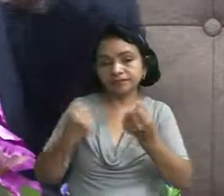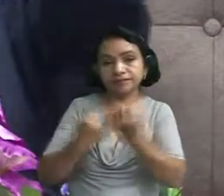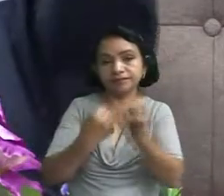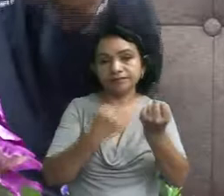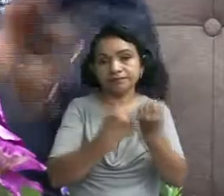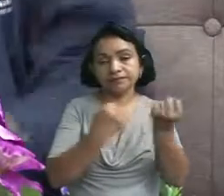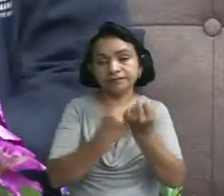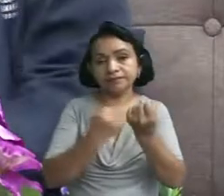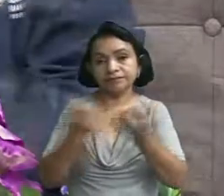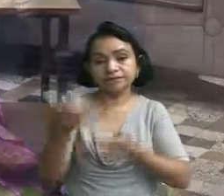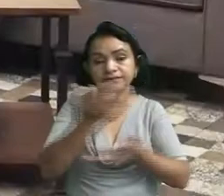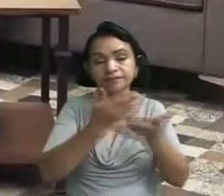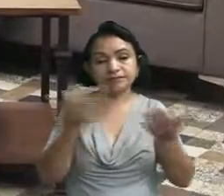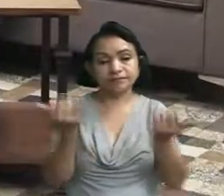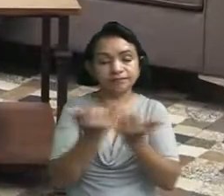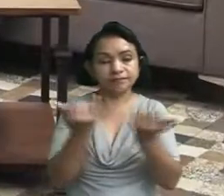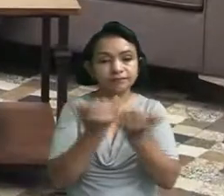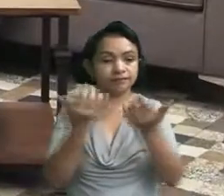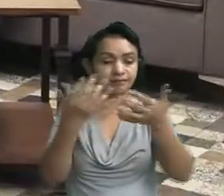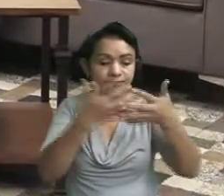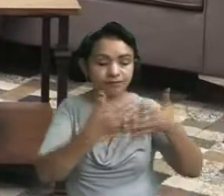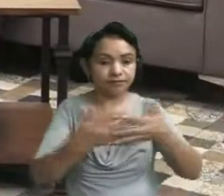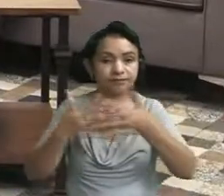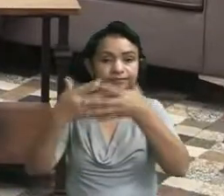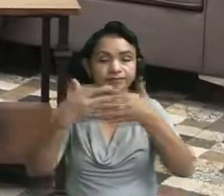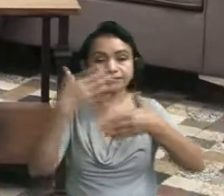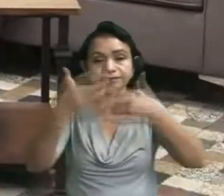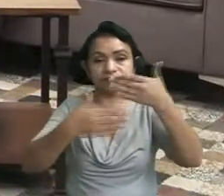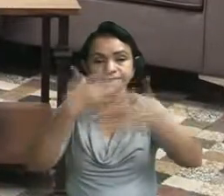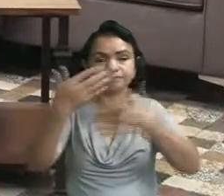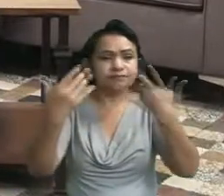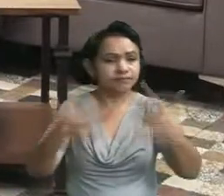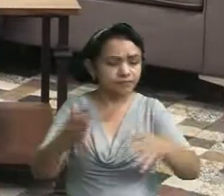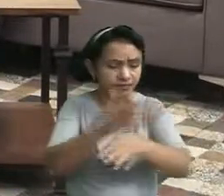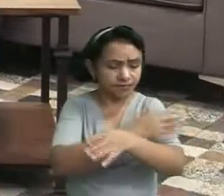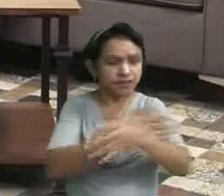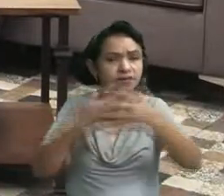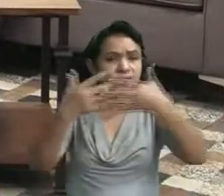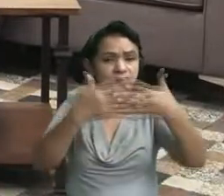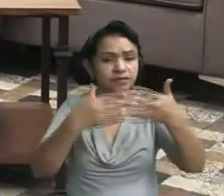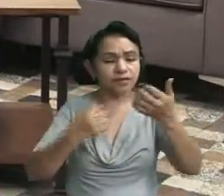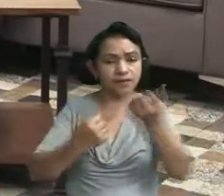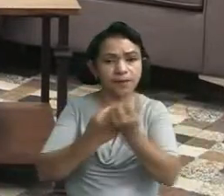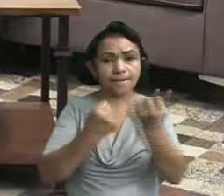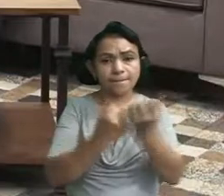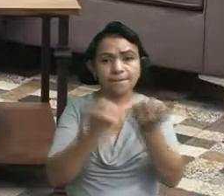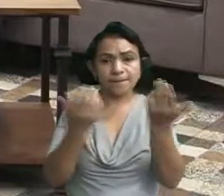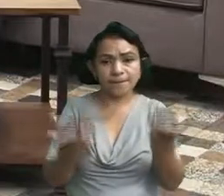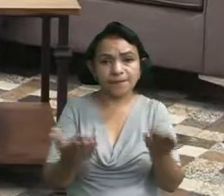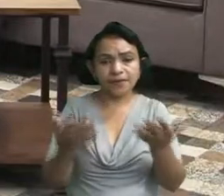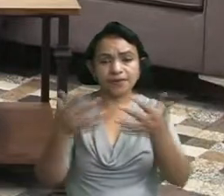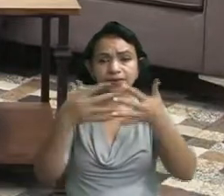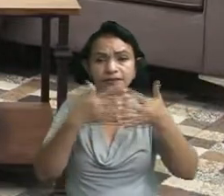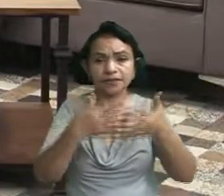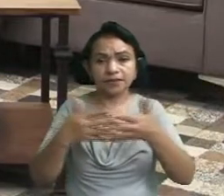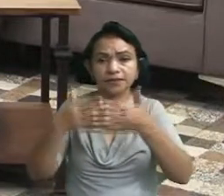de respeto, incluso con los mismos Estados Unidos. Nosotros hemos venido teniendo relaciones de respeto, de cooperación, porque también a los Estados